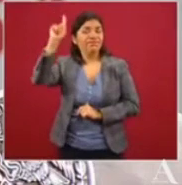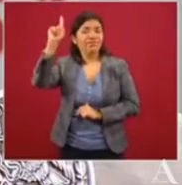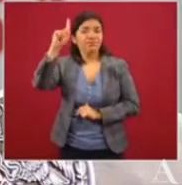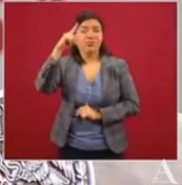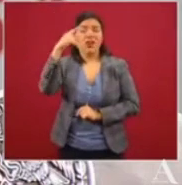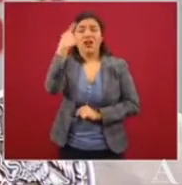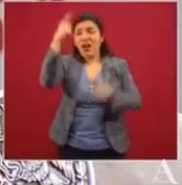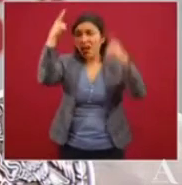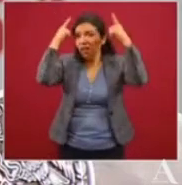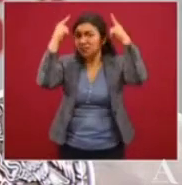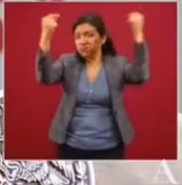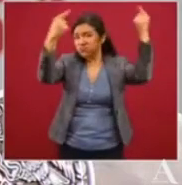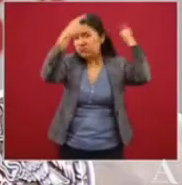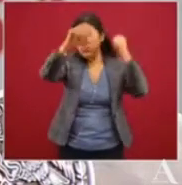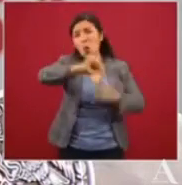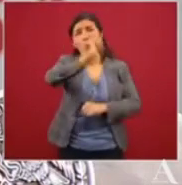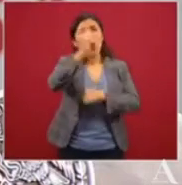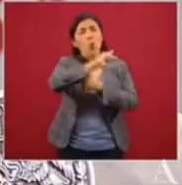extranjero